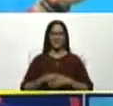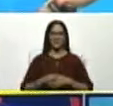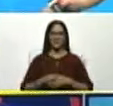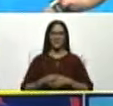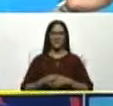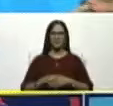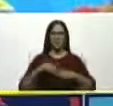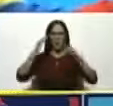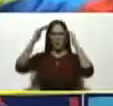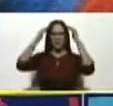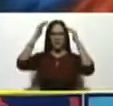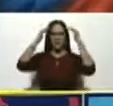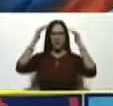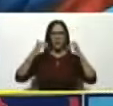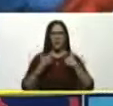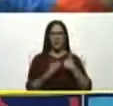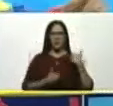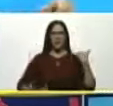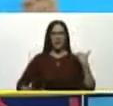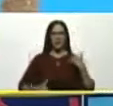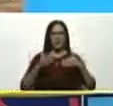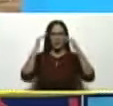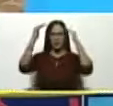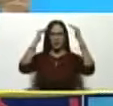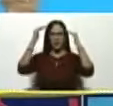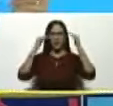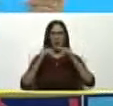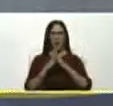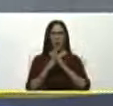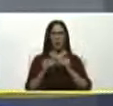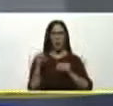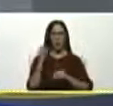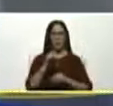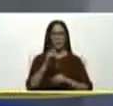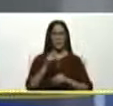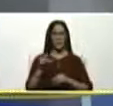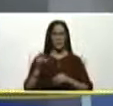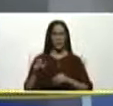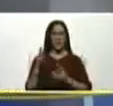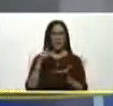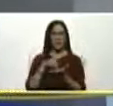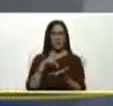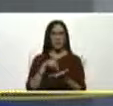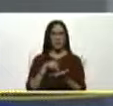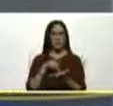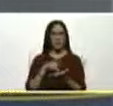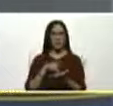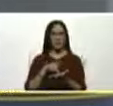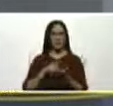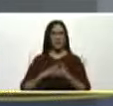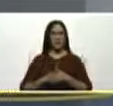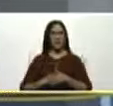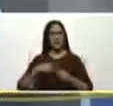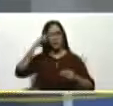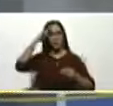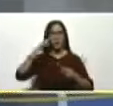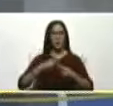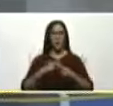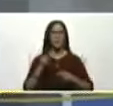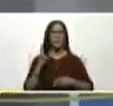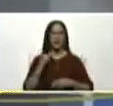Un saludo, presidente, y un saludo a todas las personas que están aquí presentes. Es un honor para